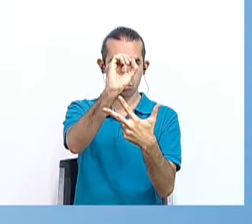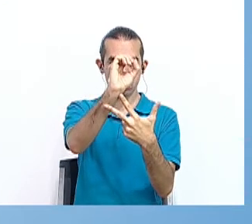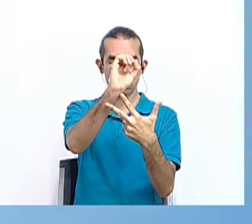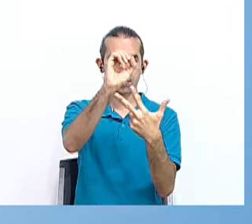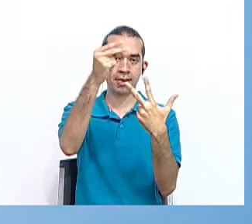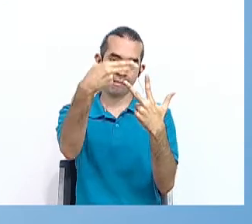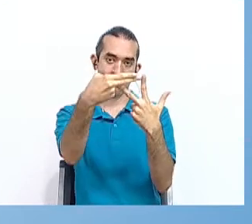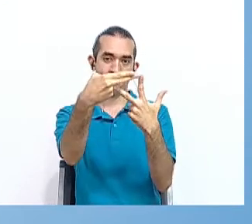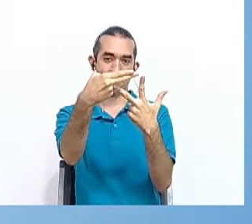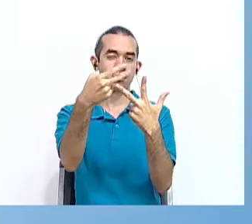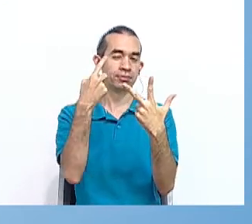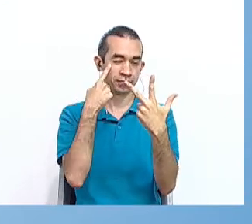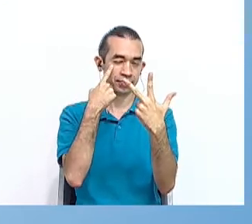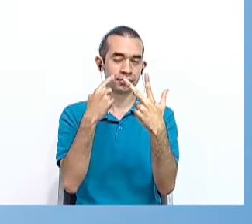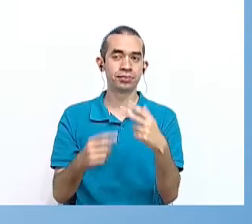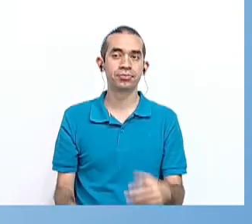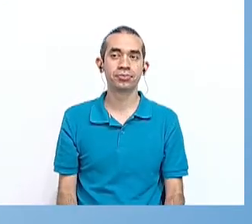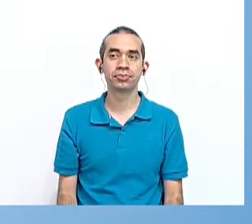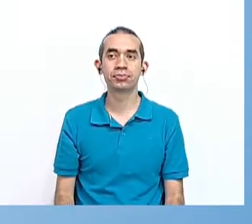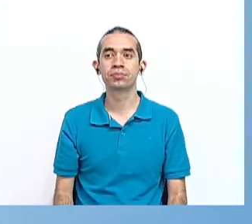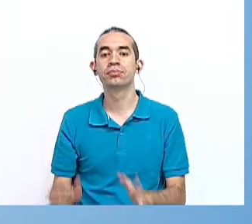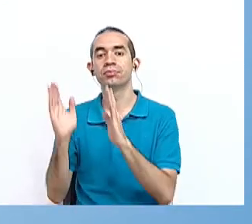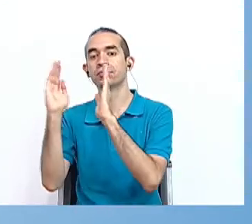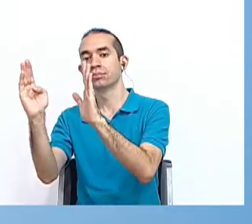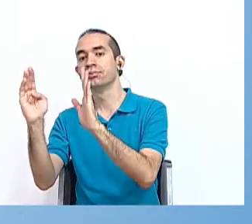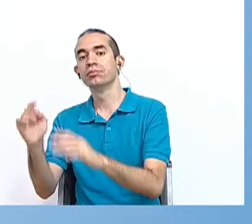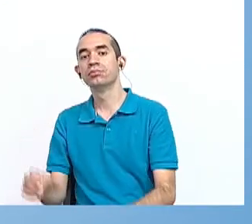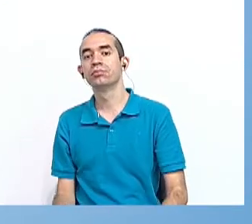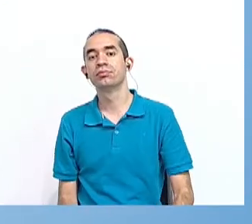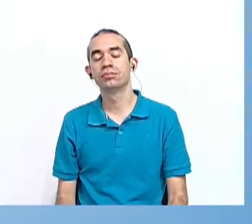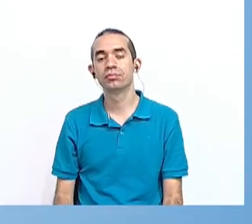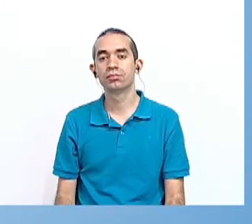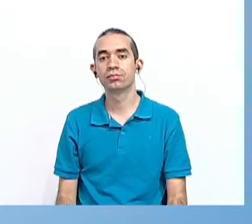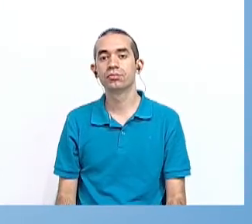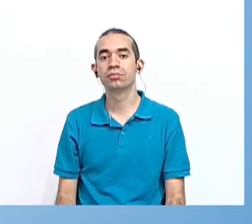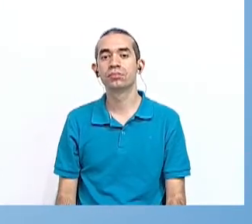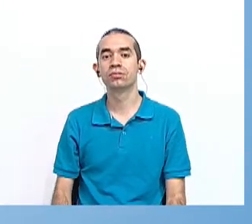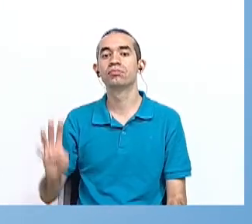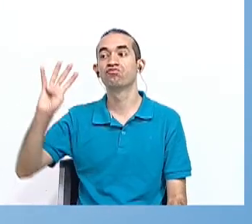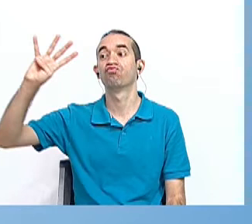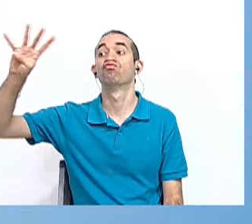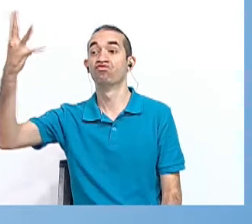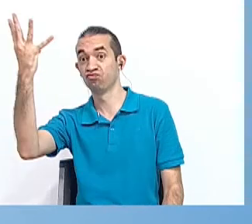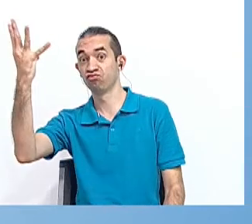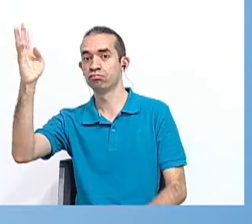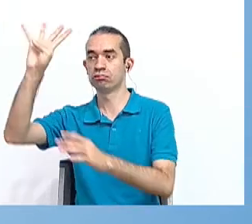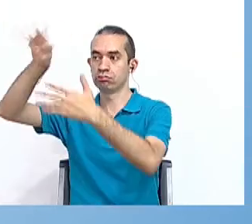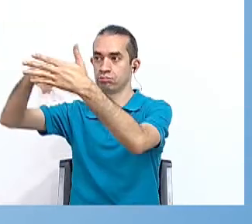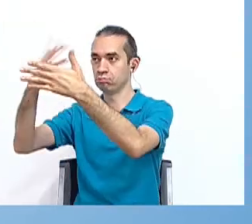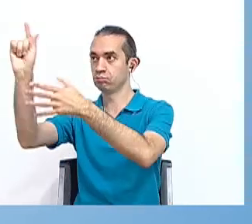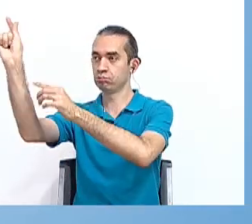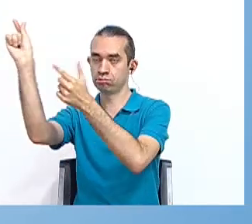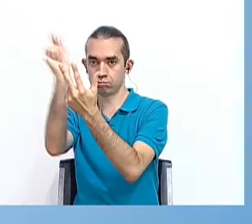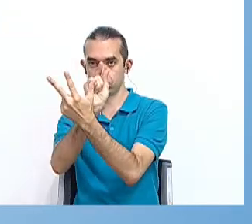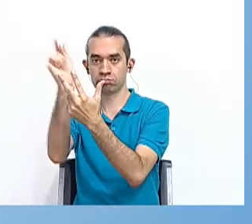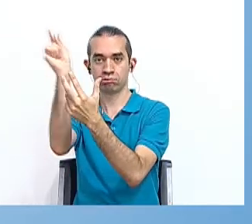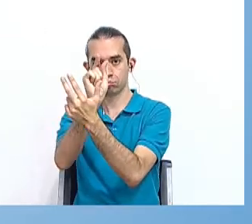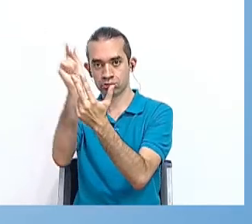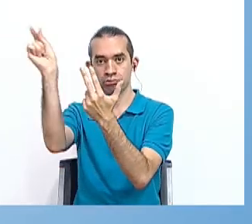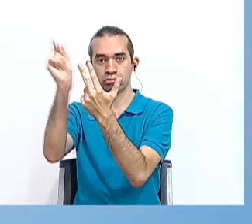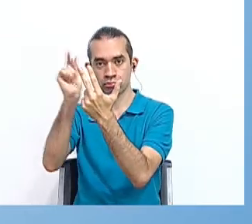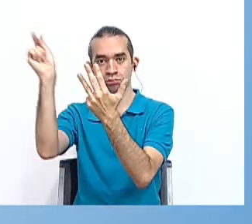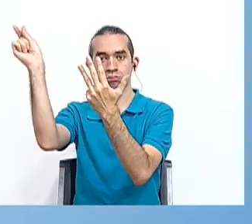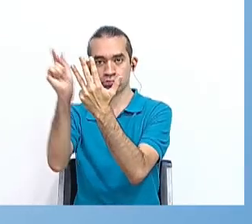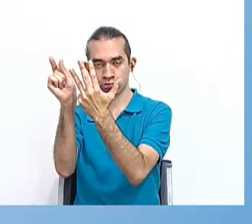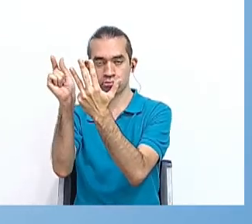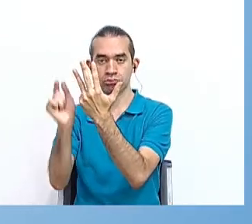el hidrógeno. Y vemos a continuación los cuaternarios, formados por